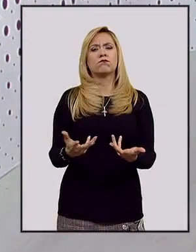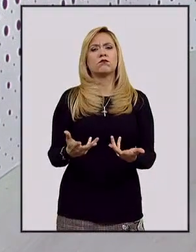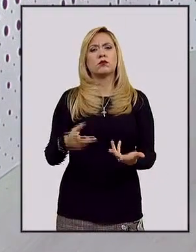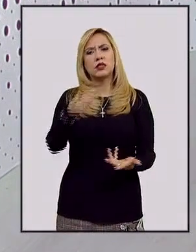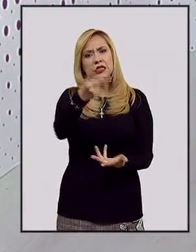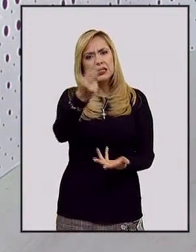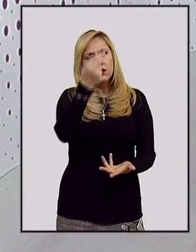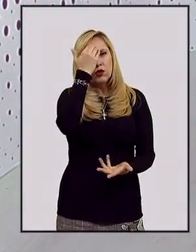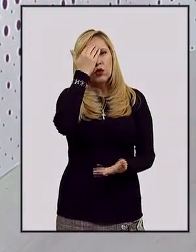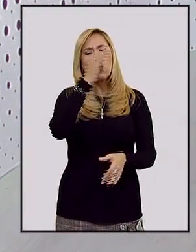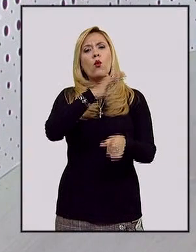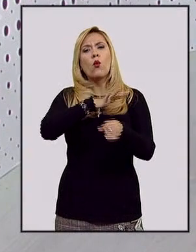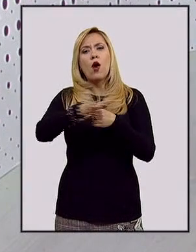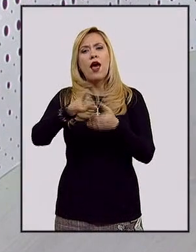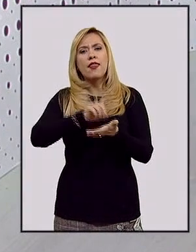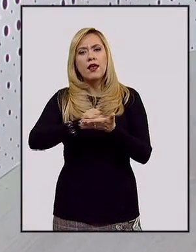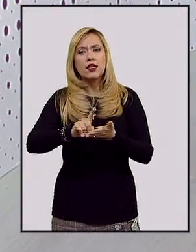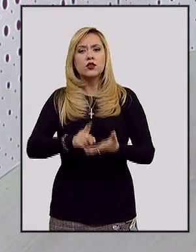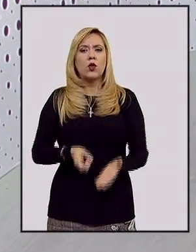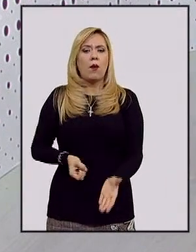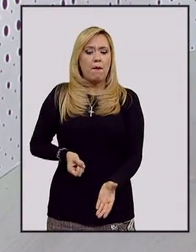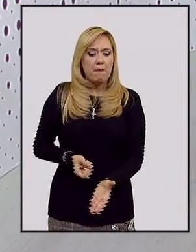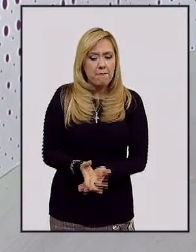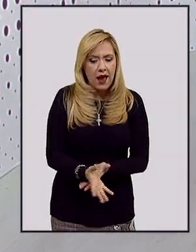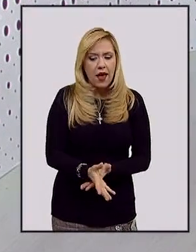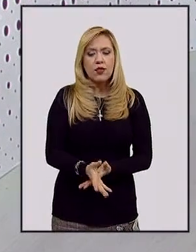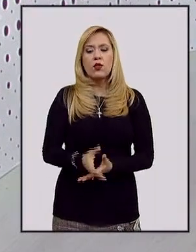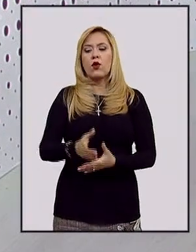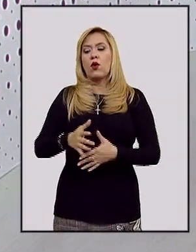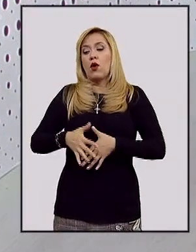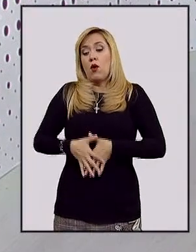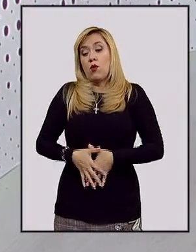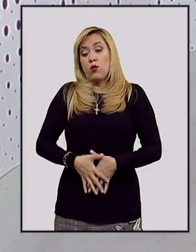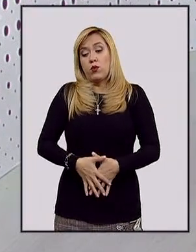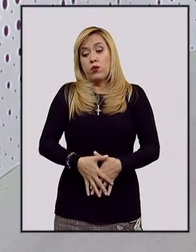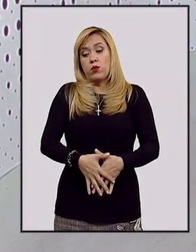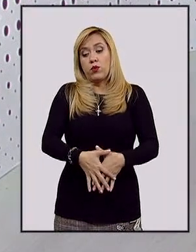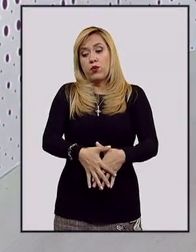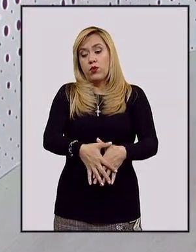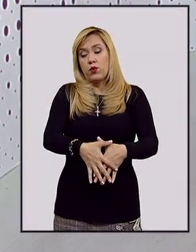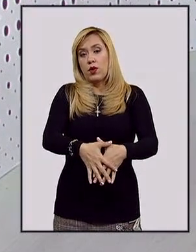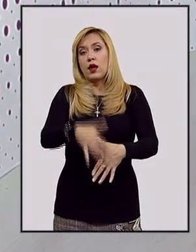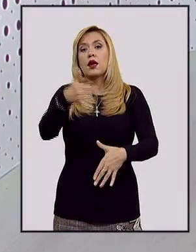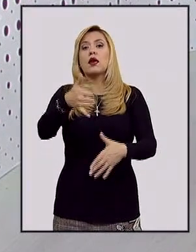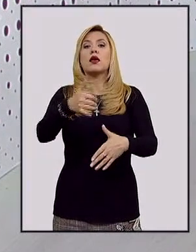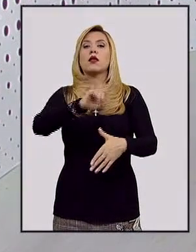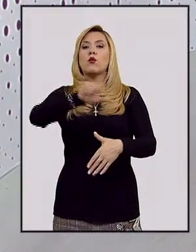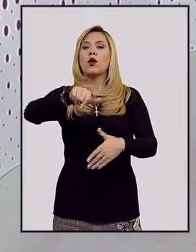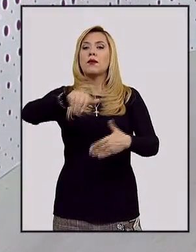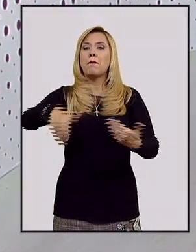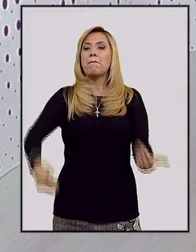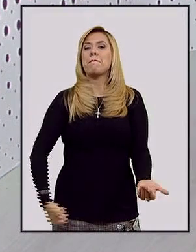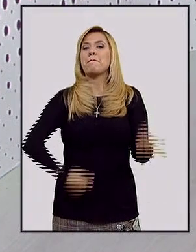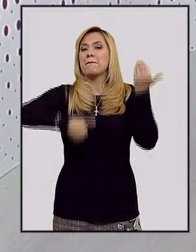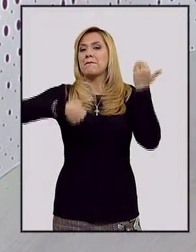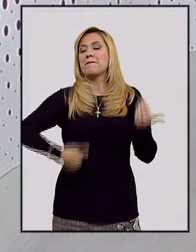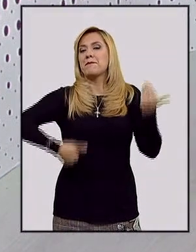nuestros derechos en el parto, durante el embarazo y en el puerperio, para que podamos exigir realmente un trato digno,